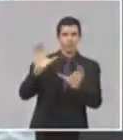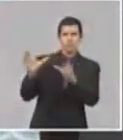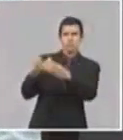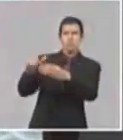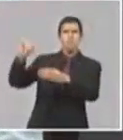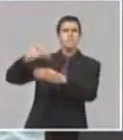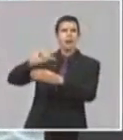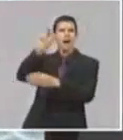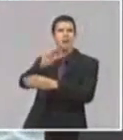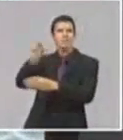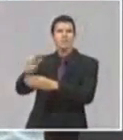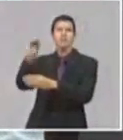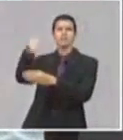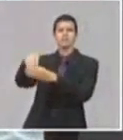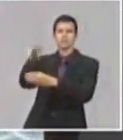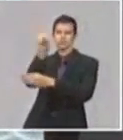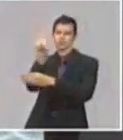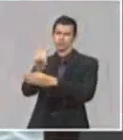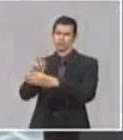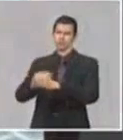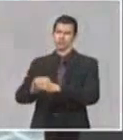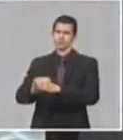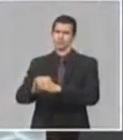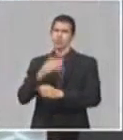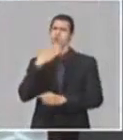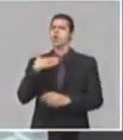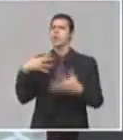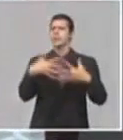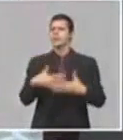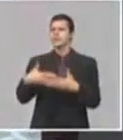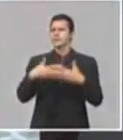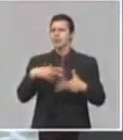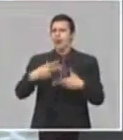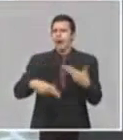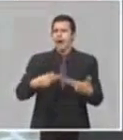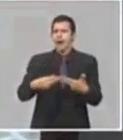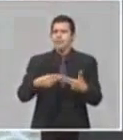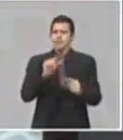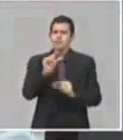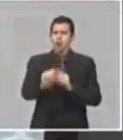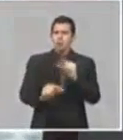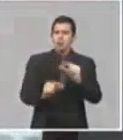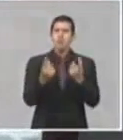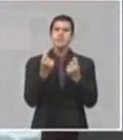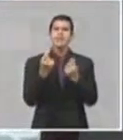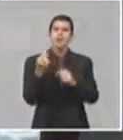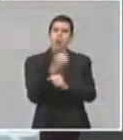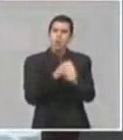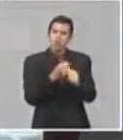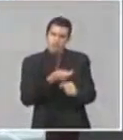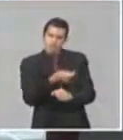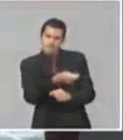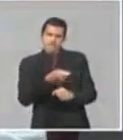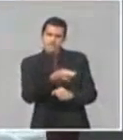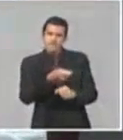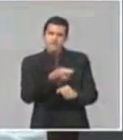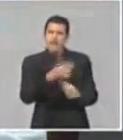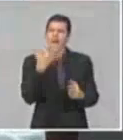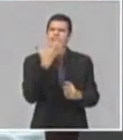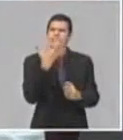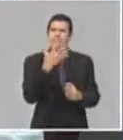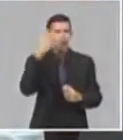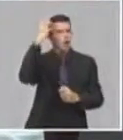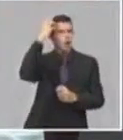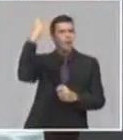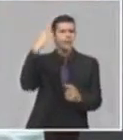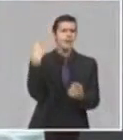intervencionismo cómo se apoya también la corrupción y asia a gobiernos de países para